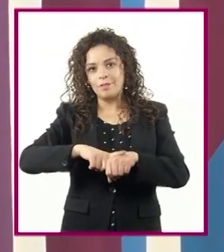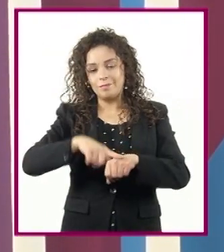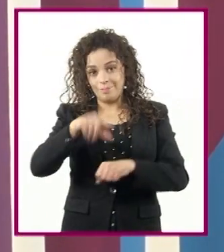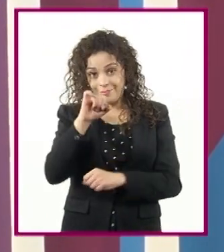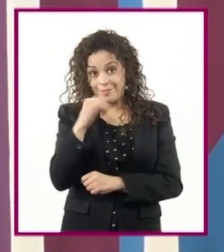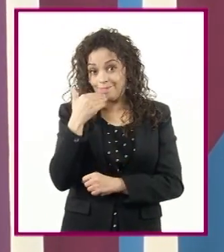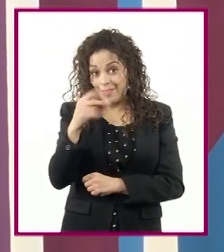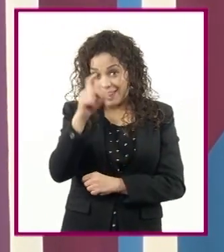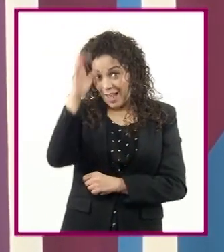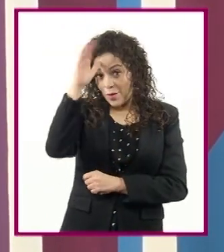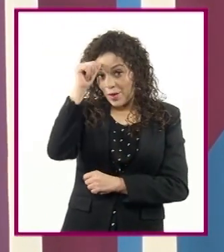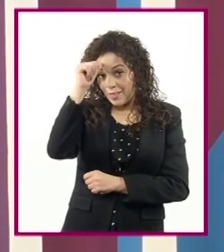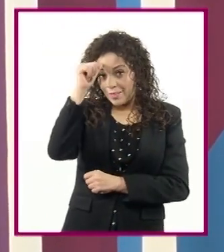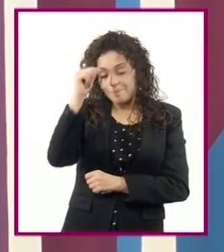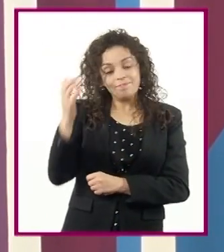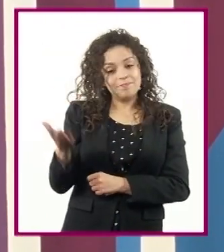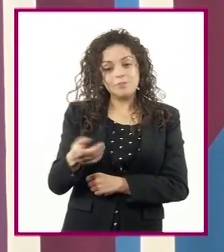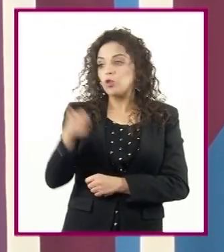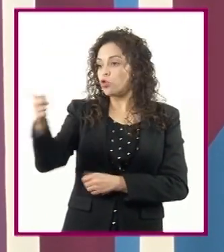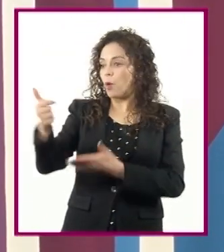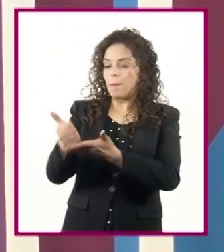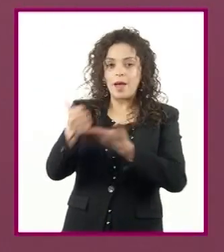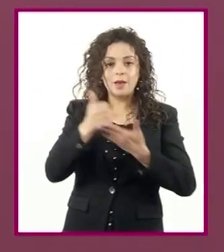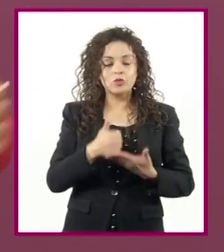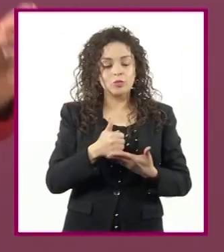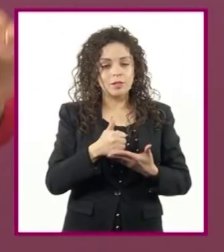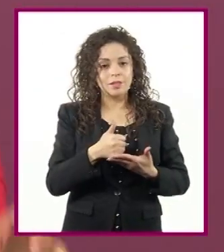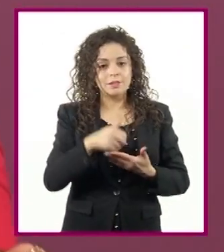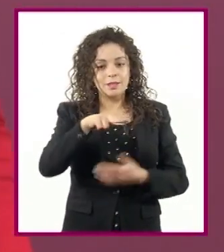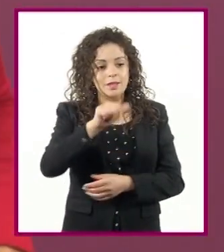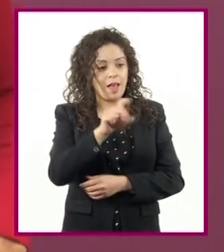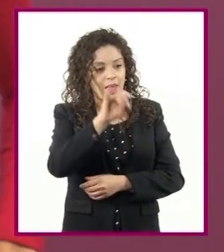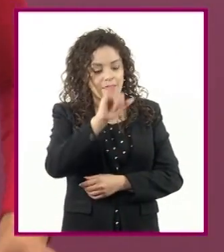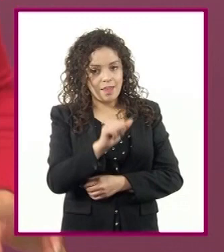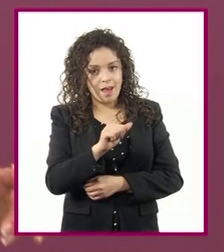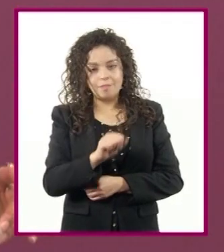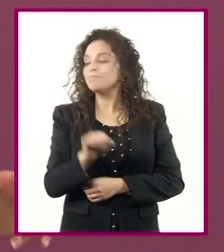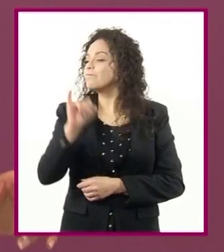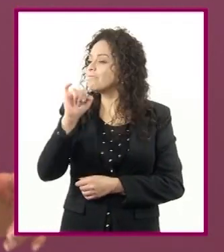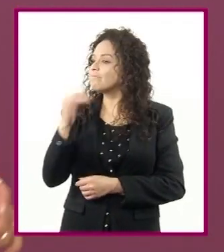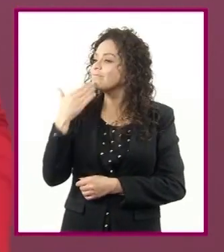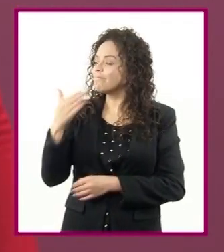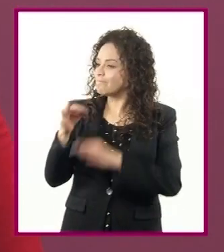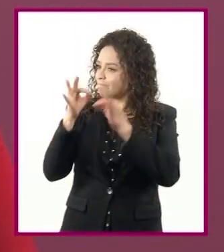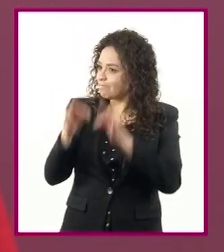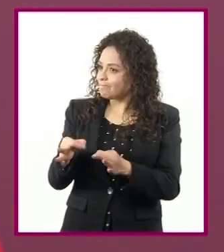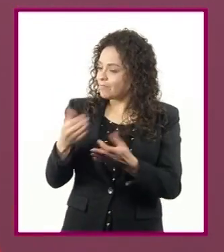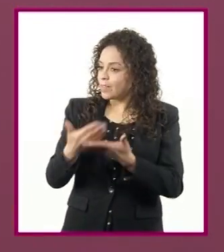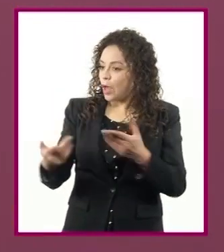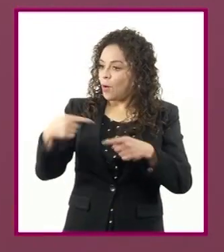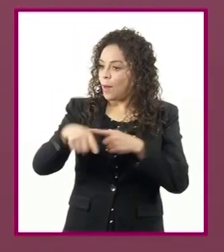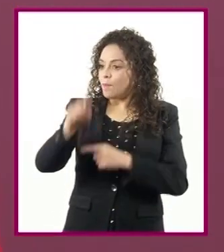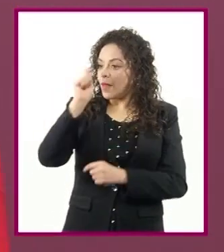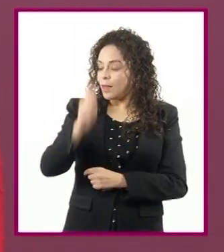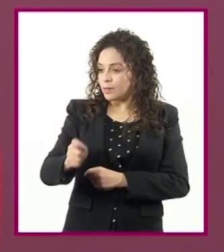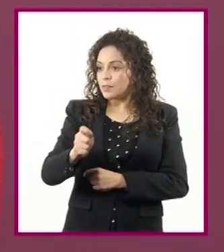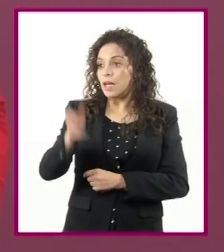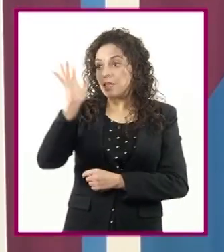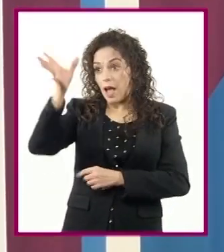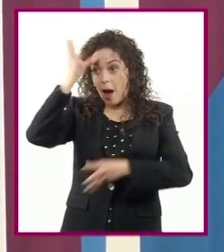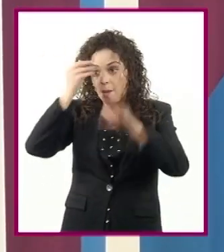acuerdo? Aquí me ayudas tú, Nadia. Perfecto. Vamos a poner a prueba nuestros